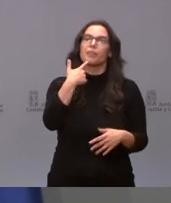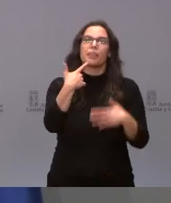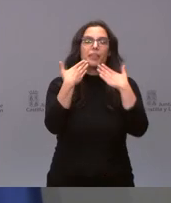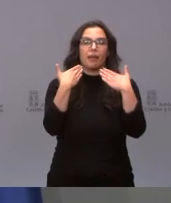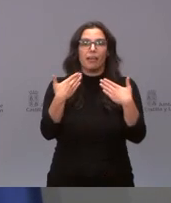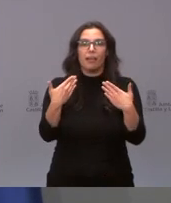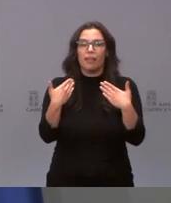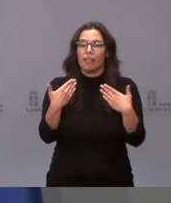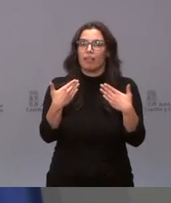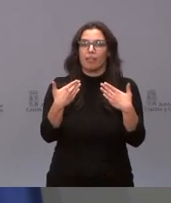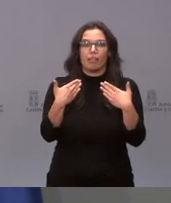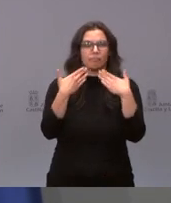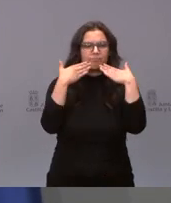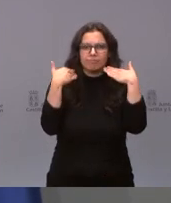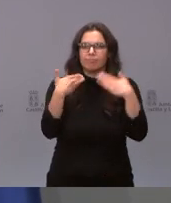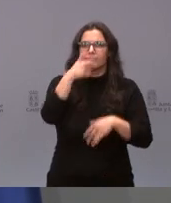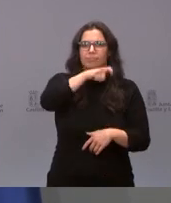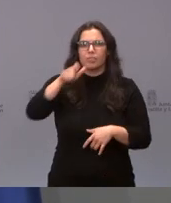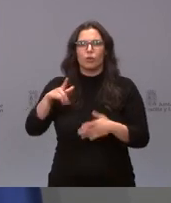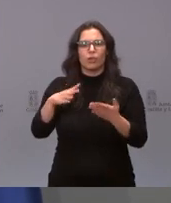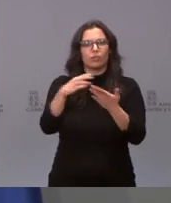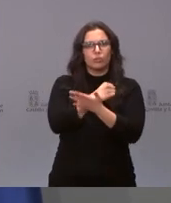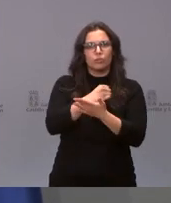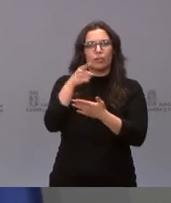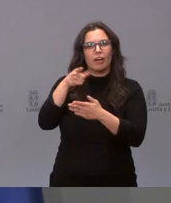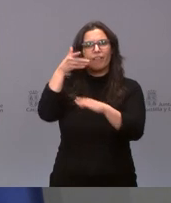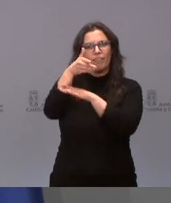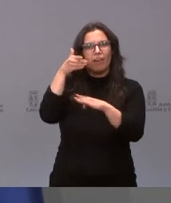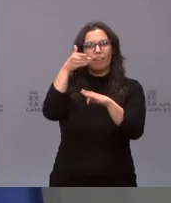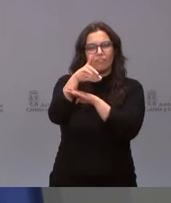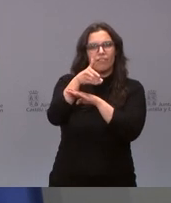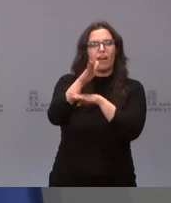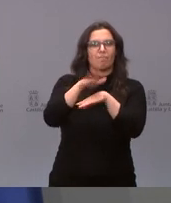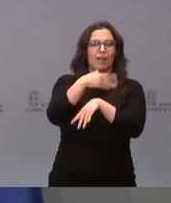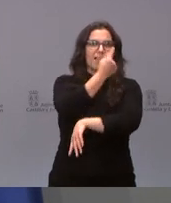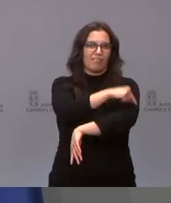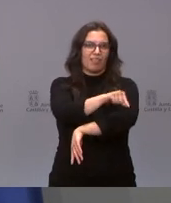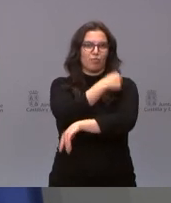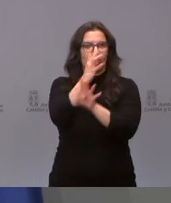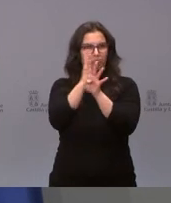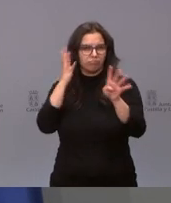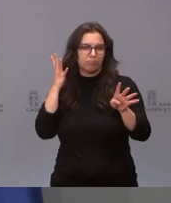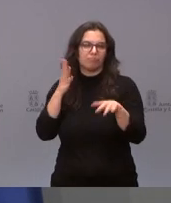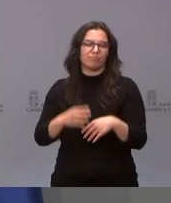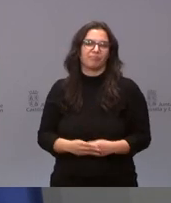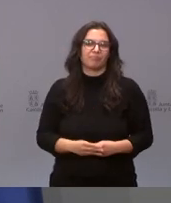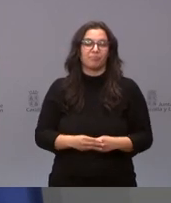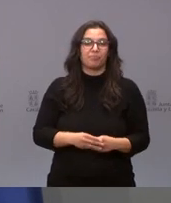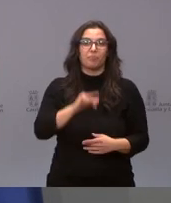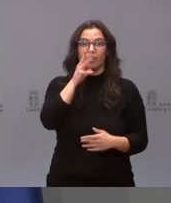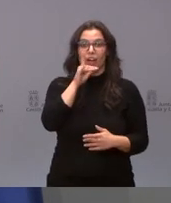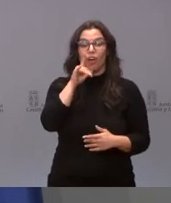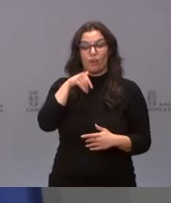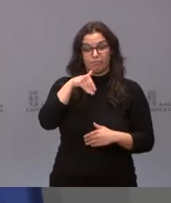mucho a todas las personas que están acudiendo a los llamamientos para la vacunación en estos días vamos a